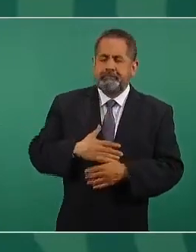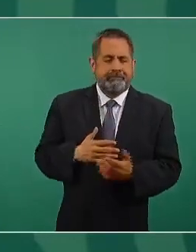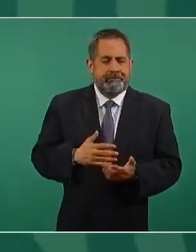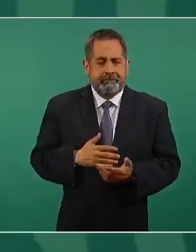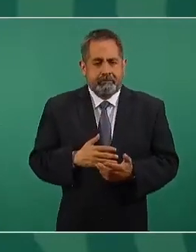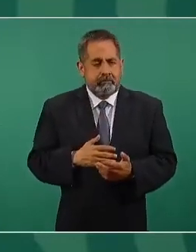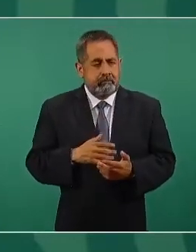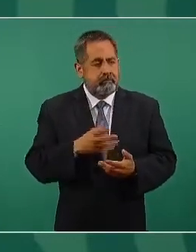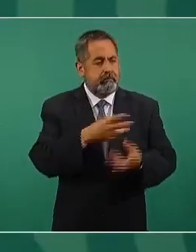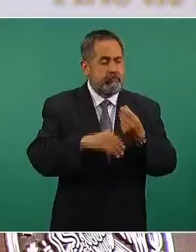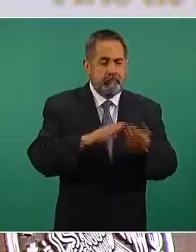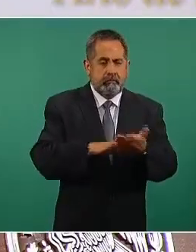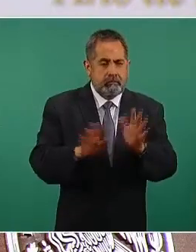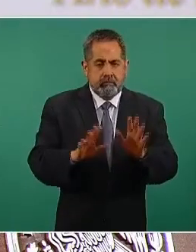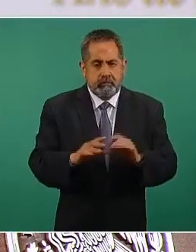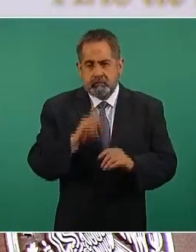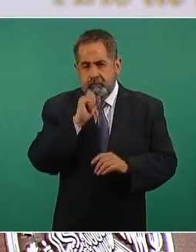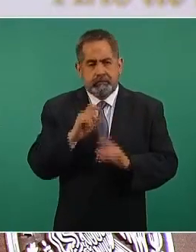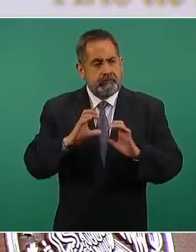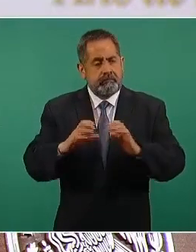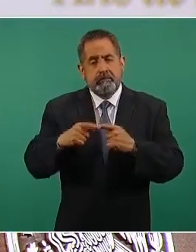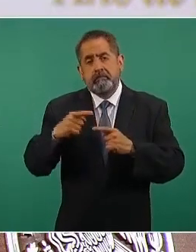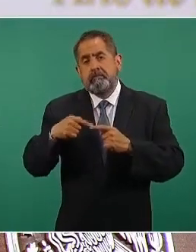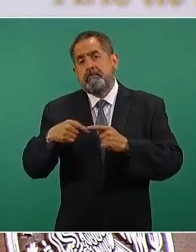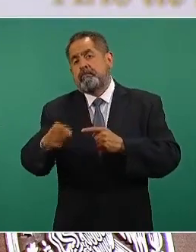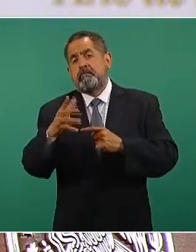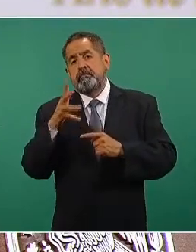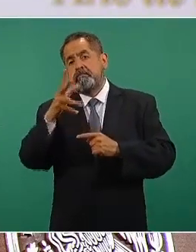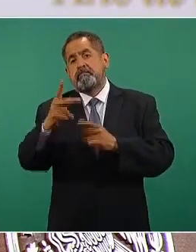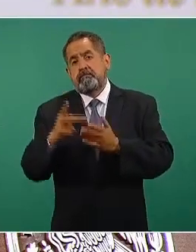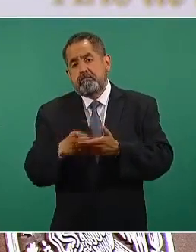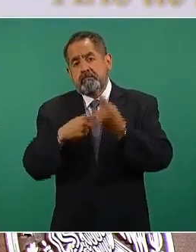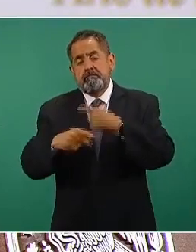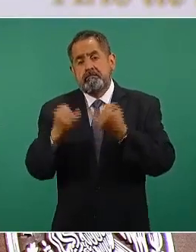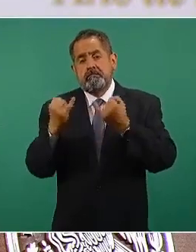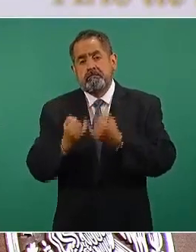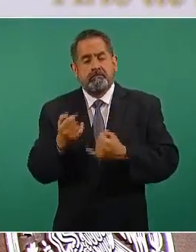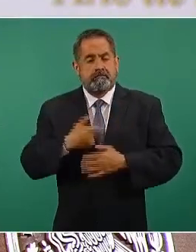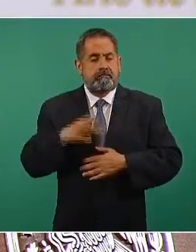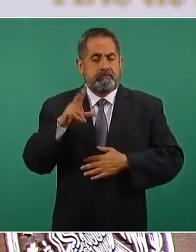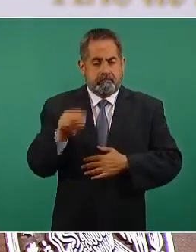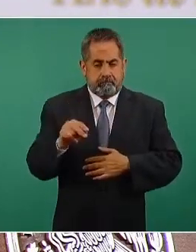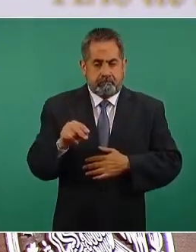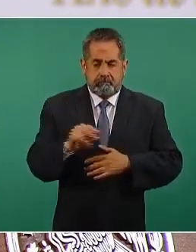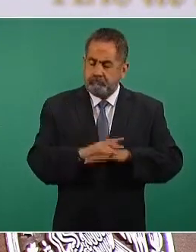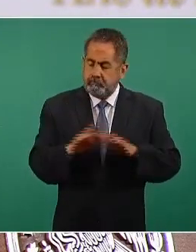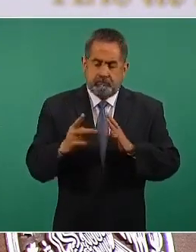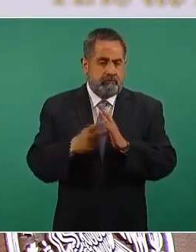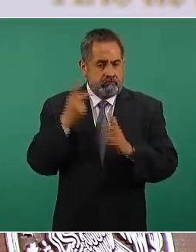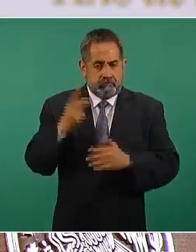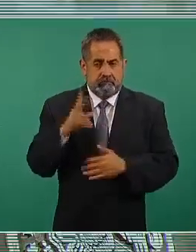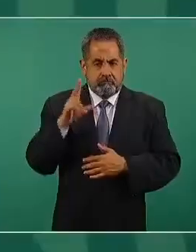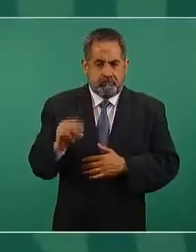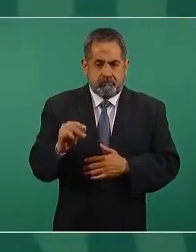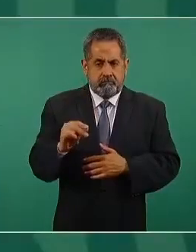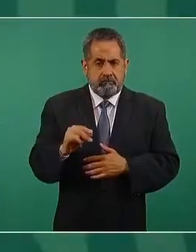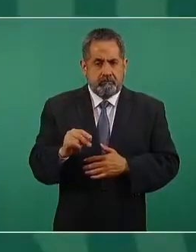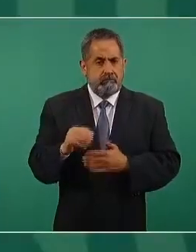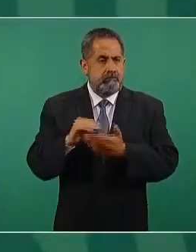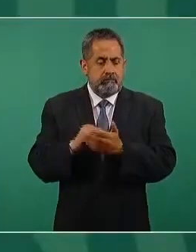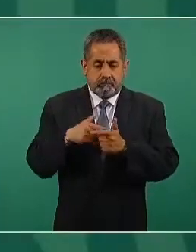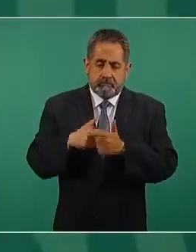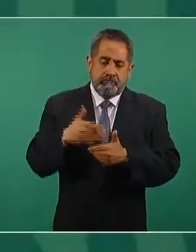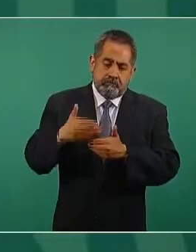reparar el daño, es también prevenir para que no siga lo